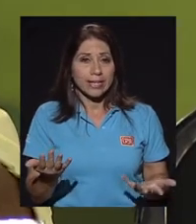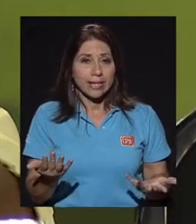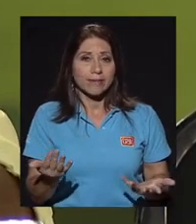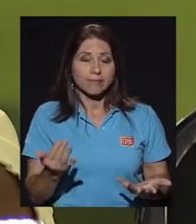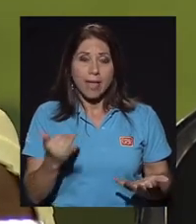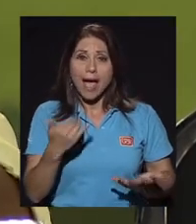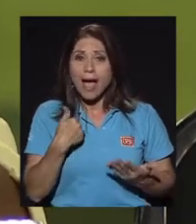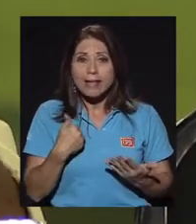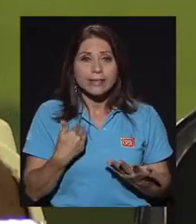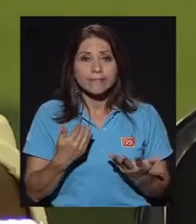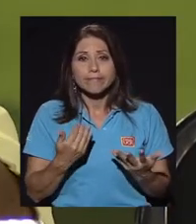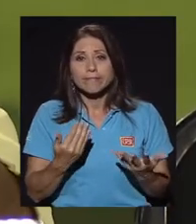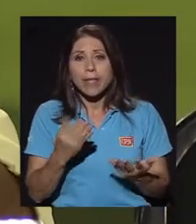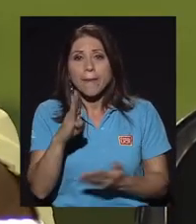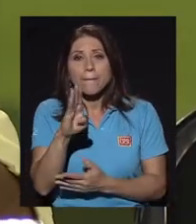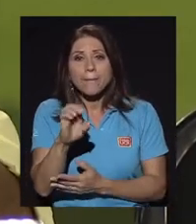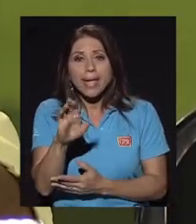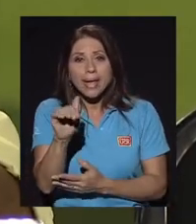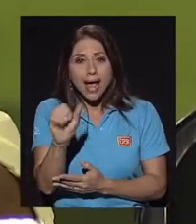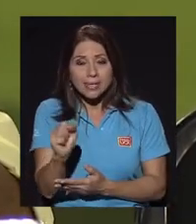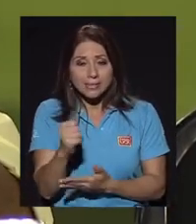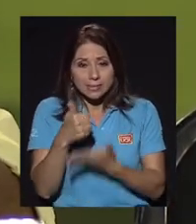hay consecución de becas,